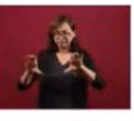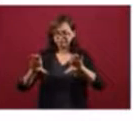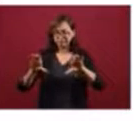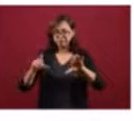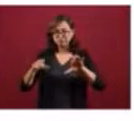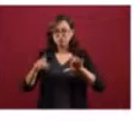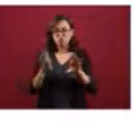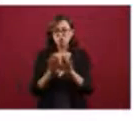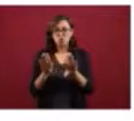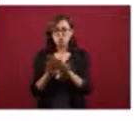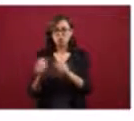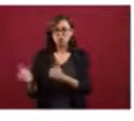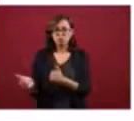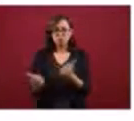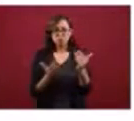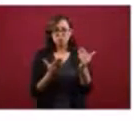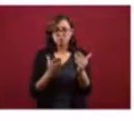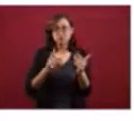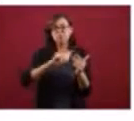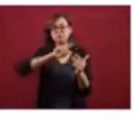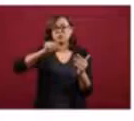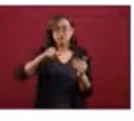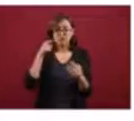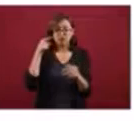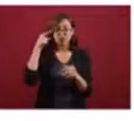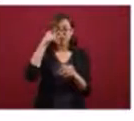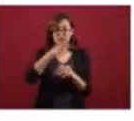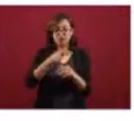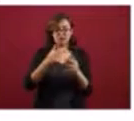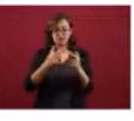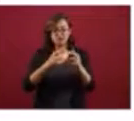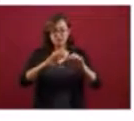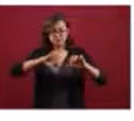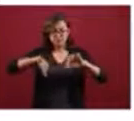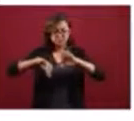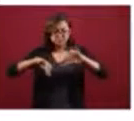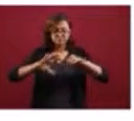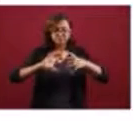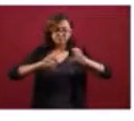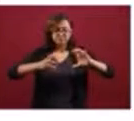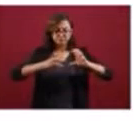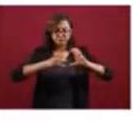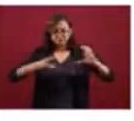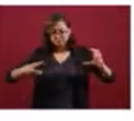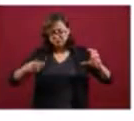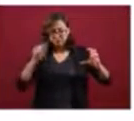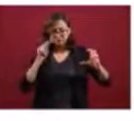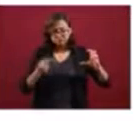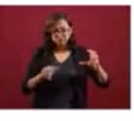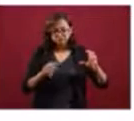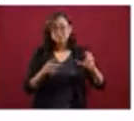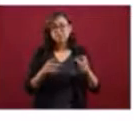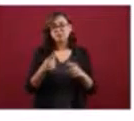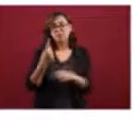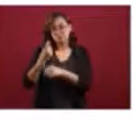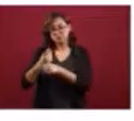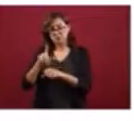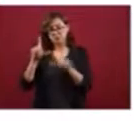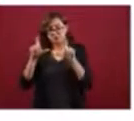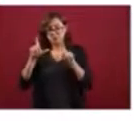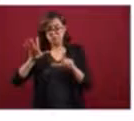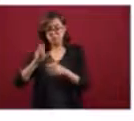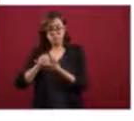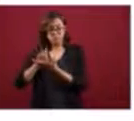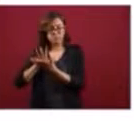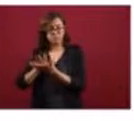fueron enviados y después desensamblados, después de la tomografía para que no hubiera ningún movimiento, después se desensamblan y se ve